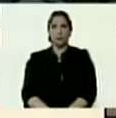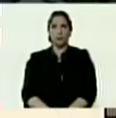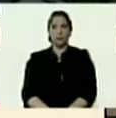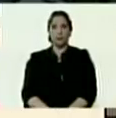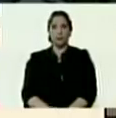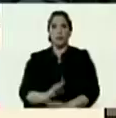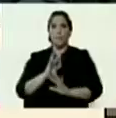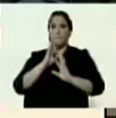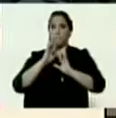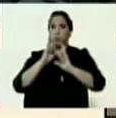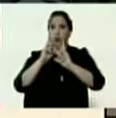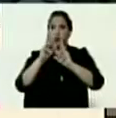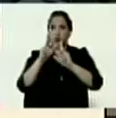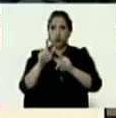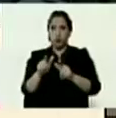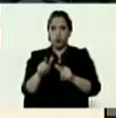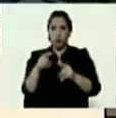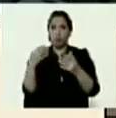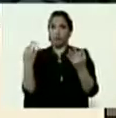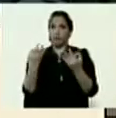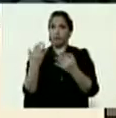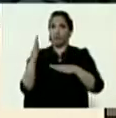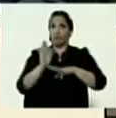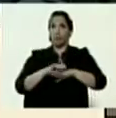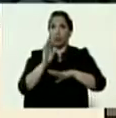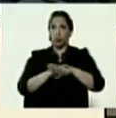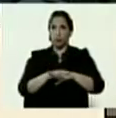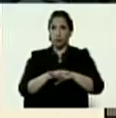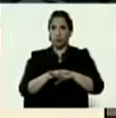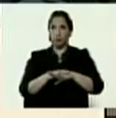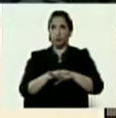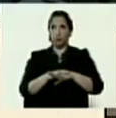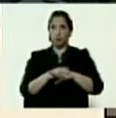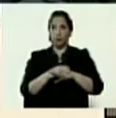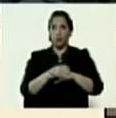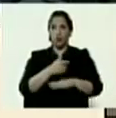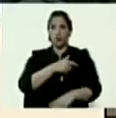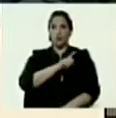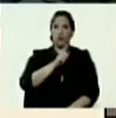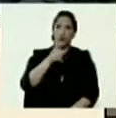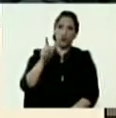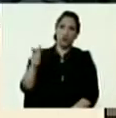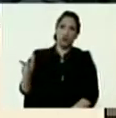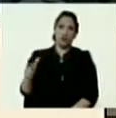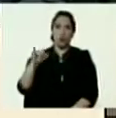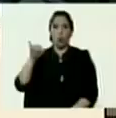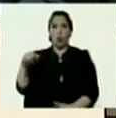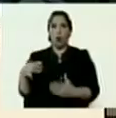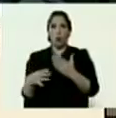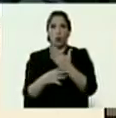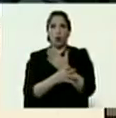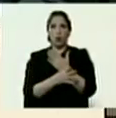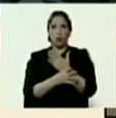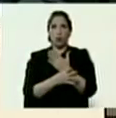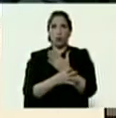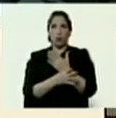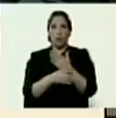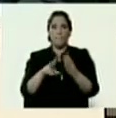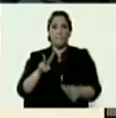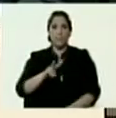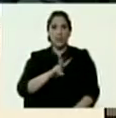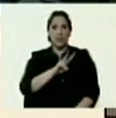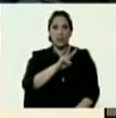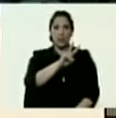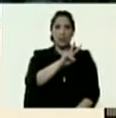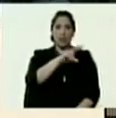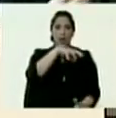testimonió lo que realmente había ocurrido con el traslado de Juan Guaidó desde el Vigía, en